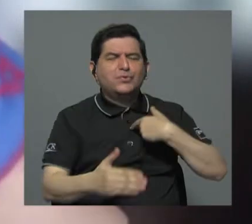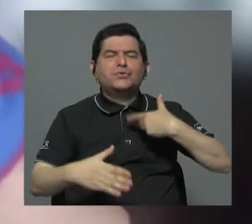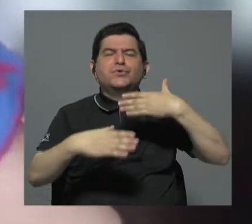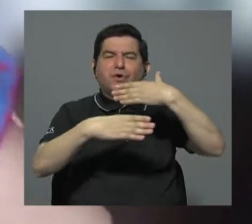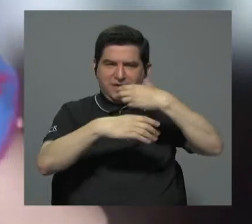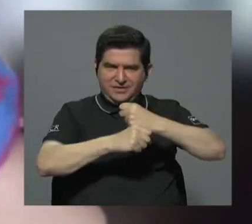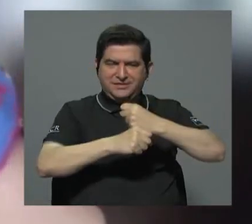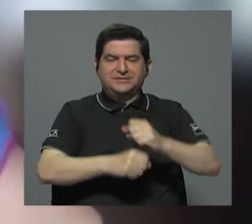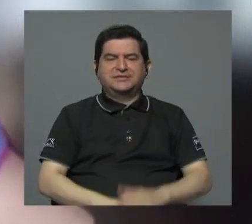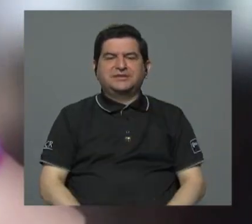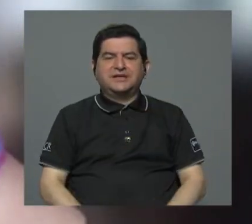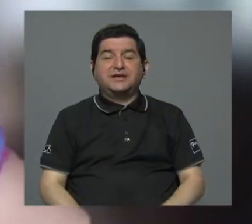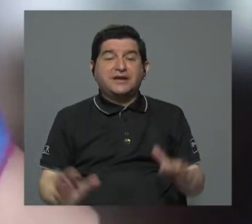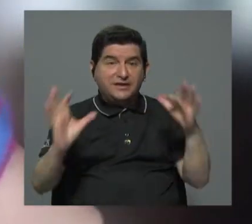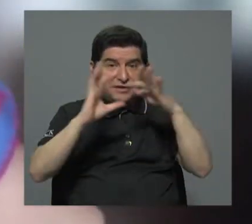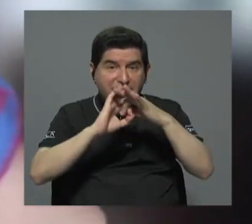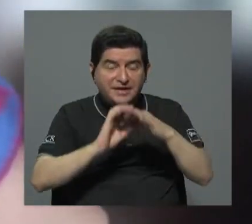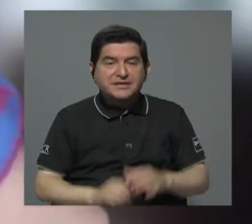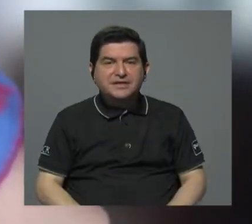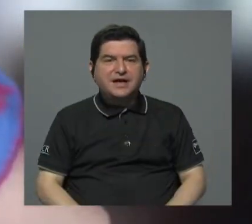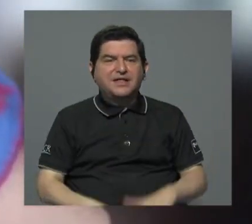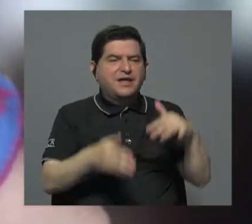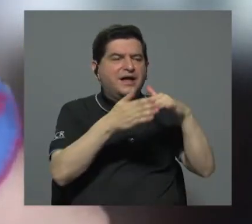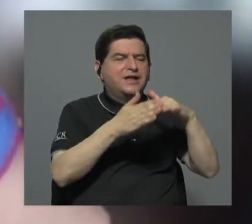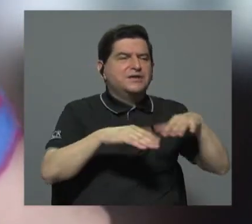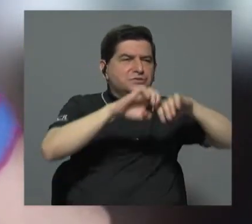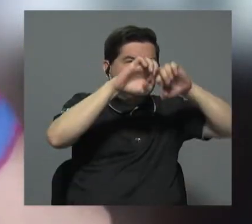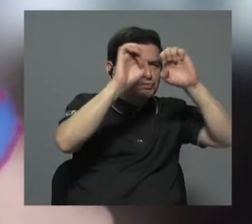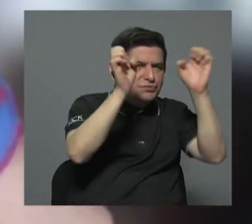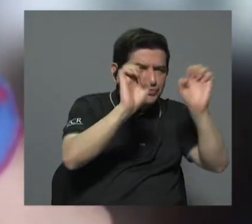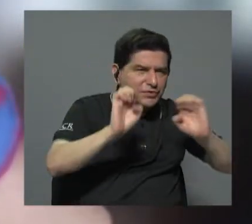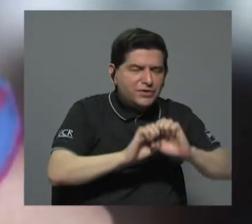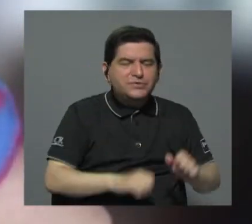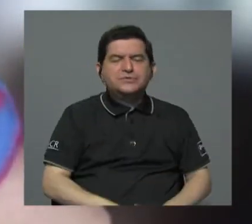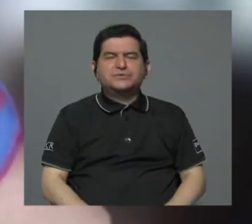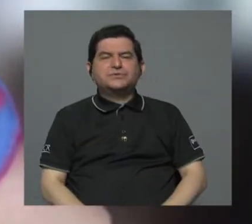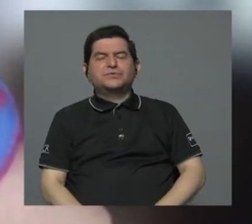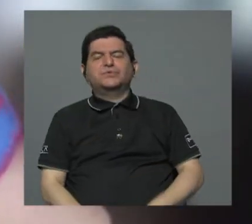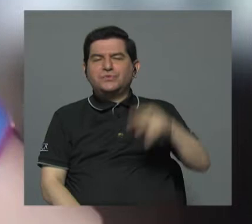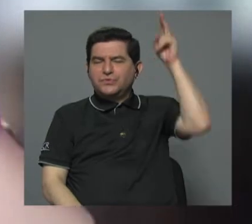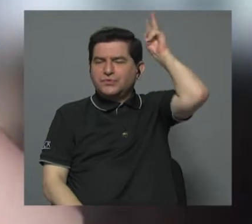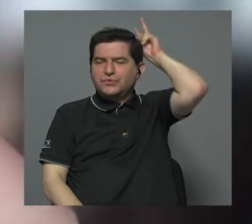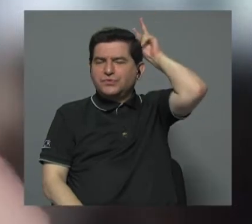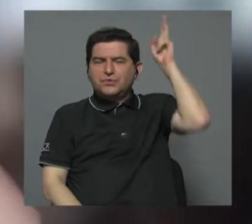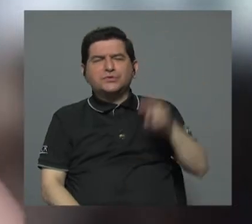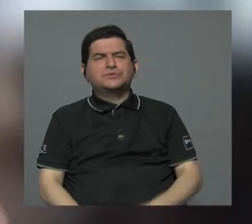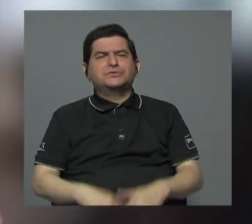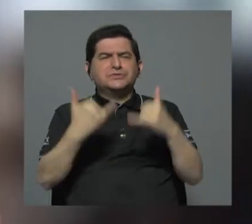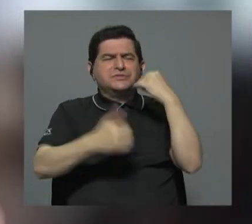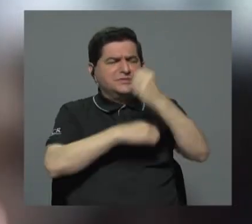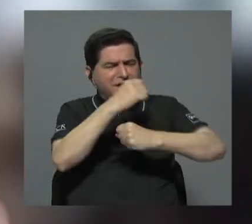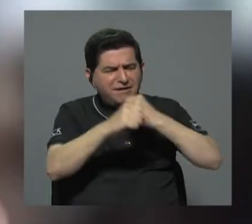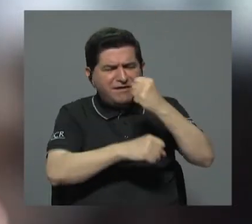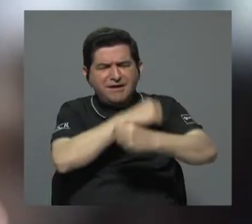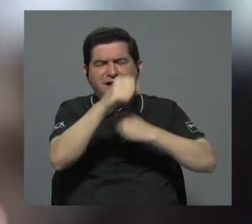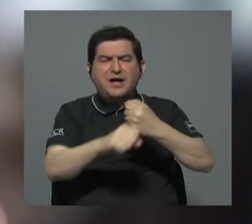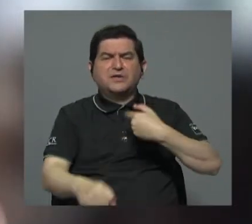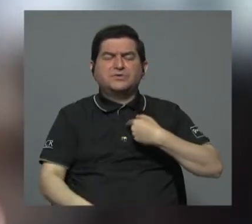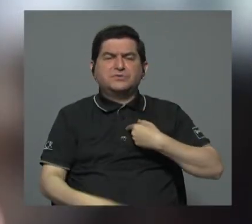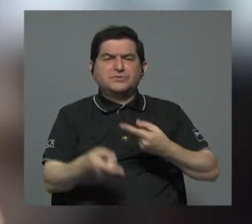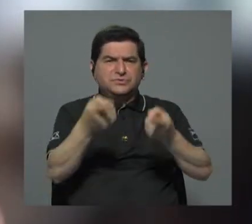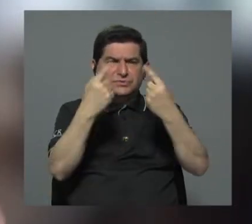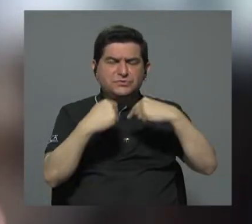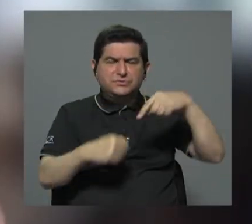he realizado en torno a la heráldica indígena. Se remonta en realidad hace ya varios años. Yo llegué a México